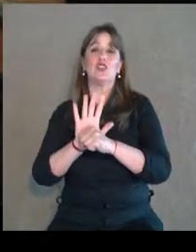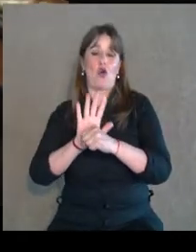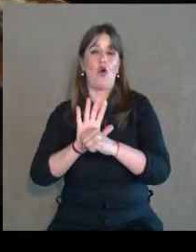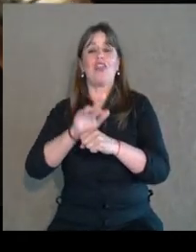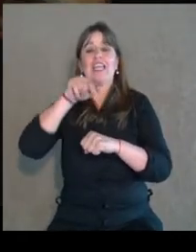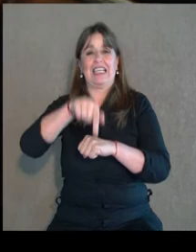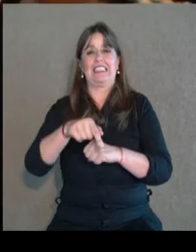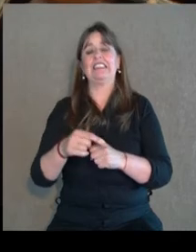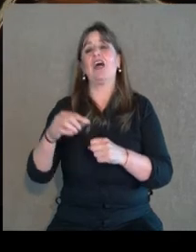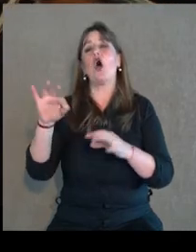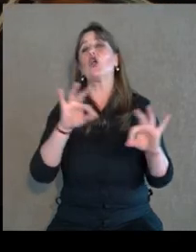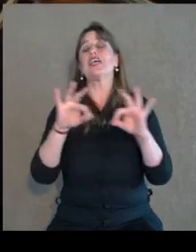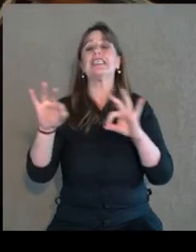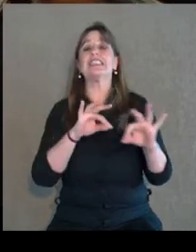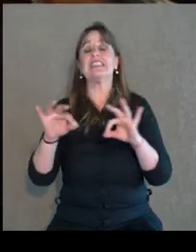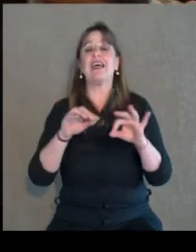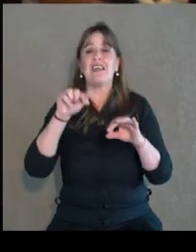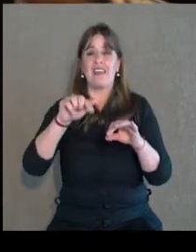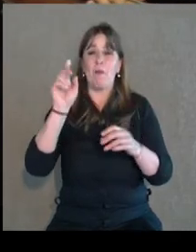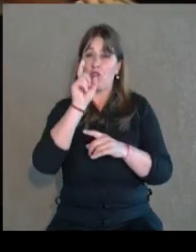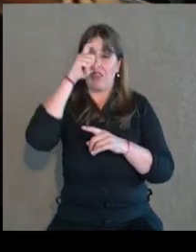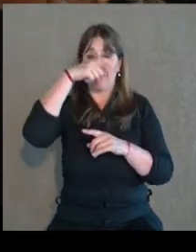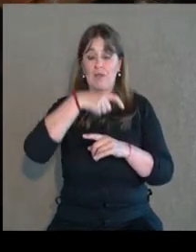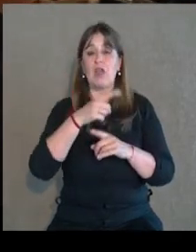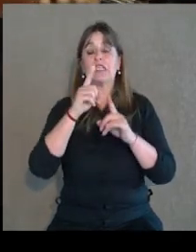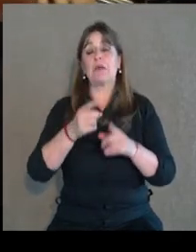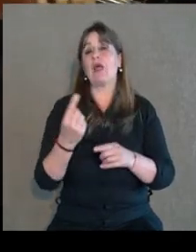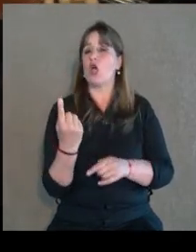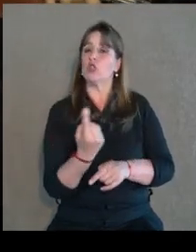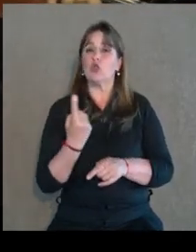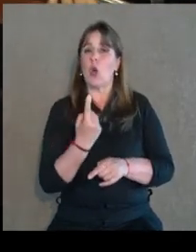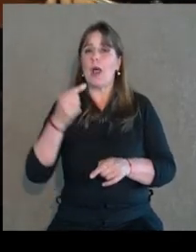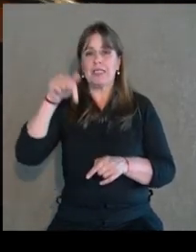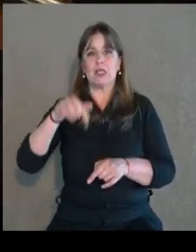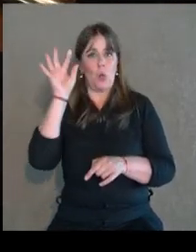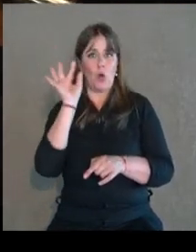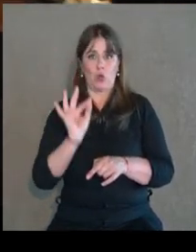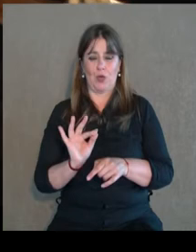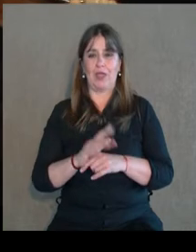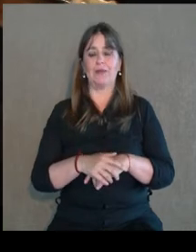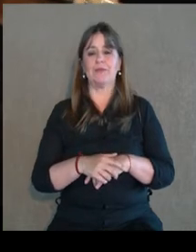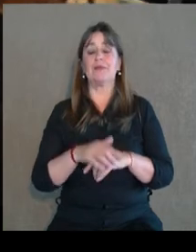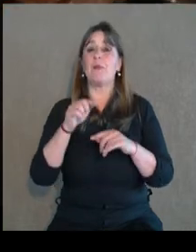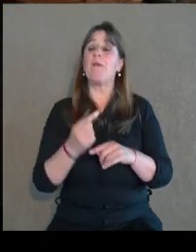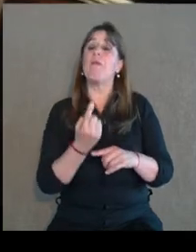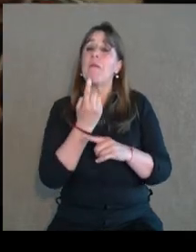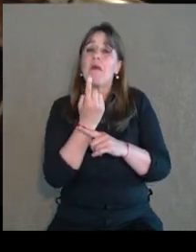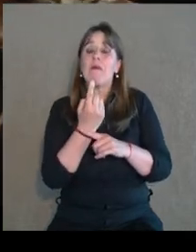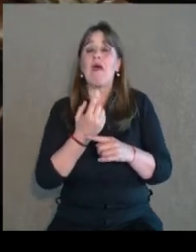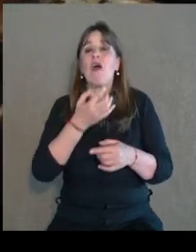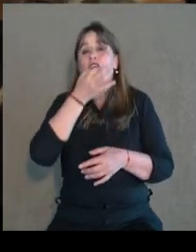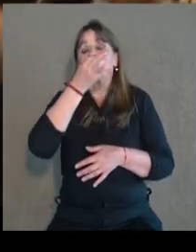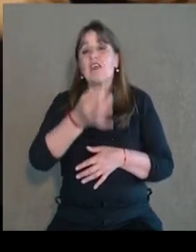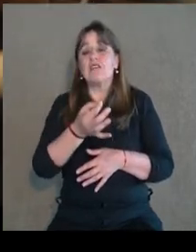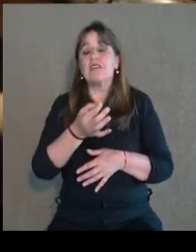montevideo éste iba a ser el solista para esta oportunidad primero no sé decir sobre